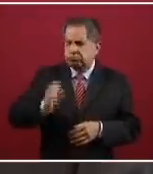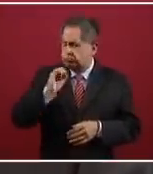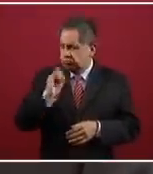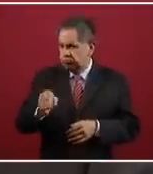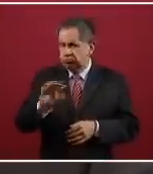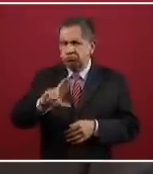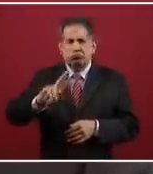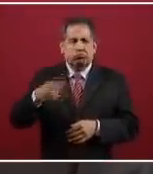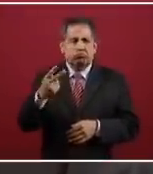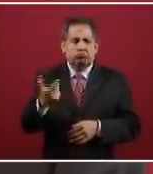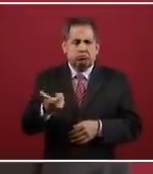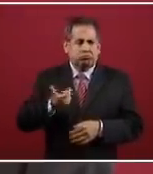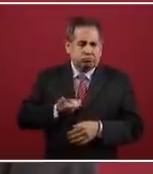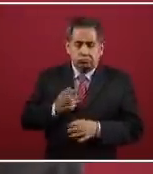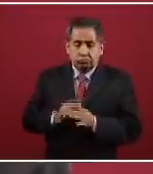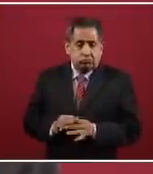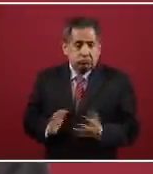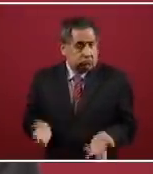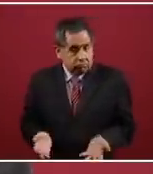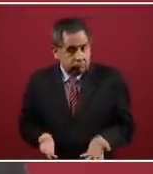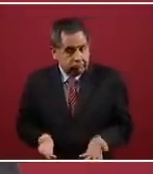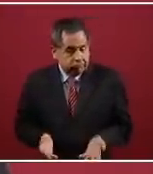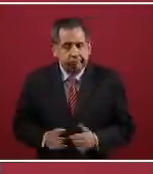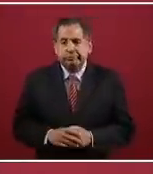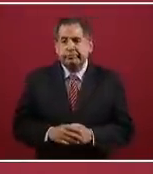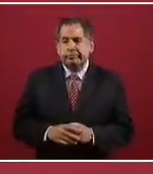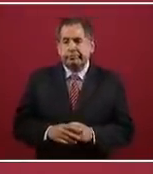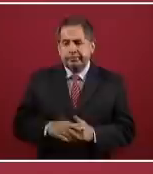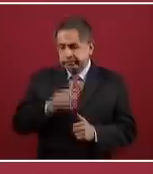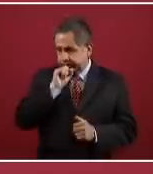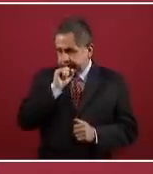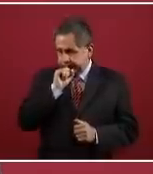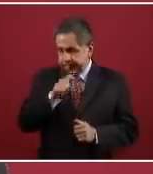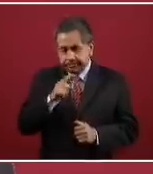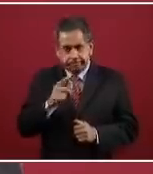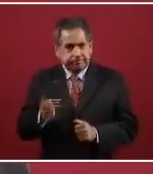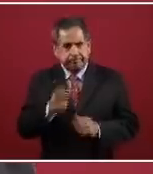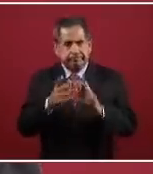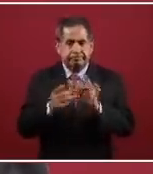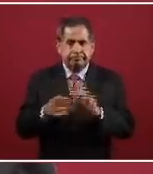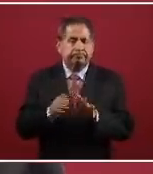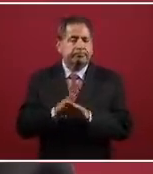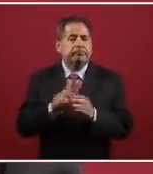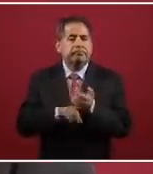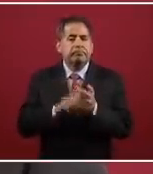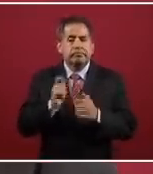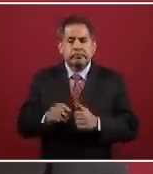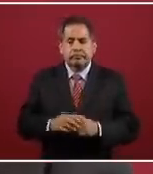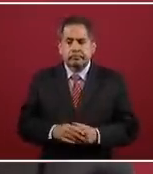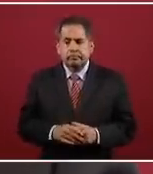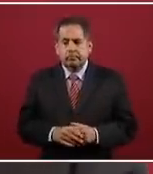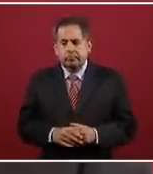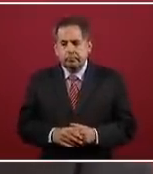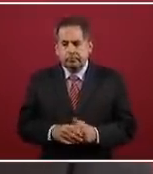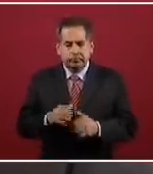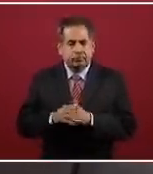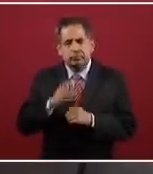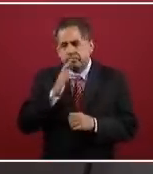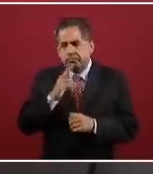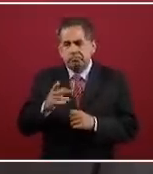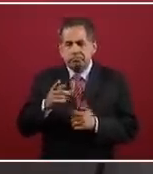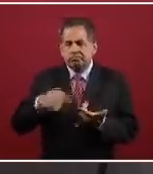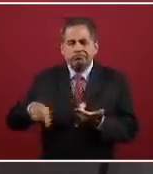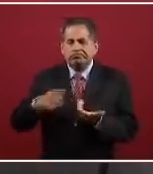reintegraran. En ese sentido también preguntaba la cuestión de cuál es el resultado de